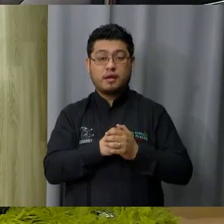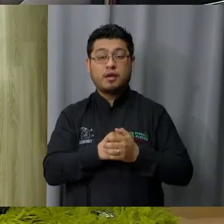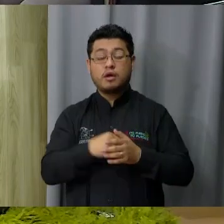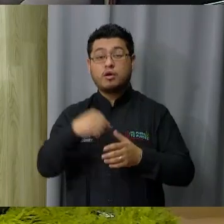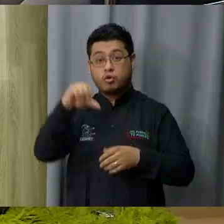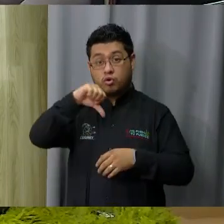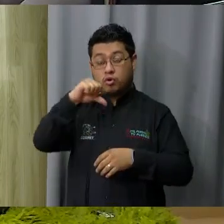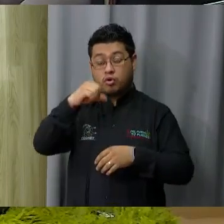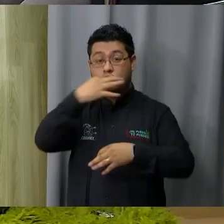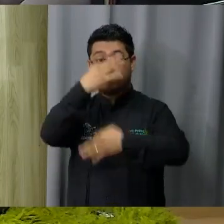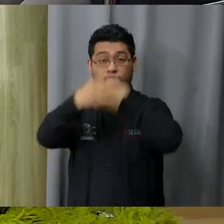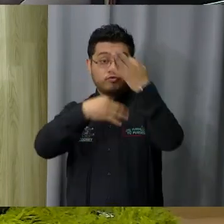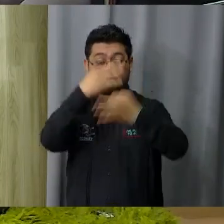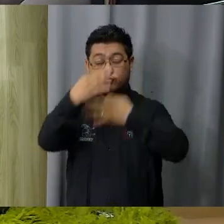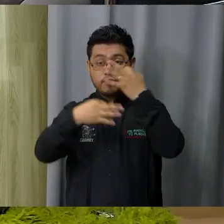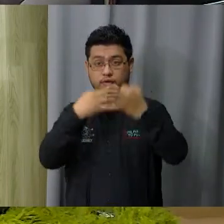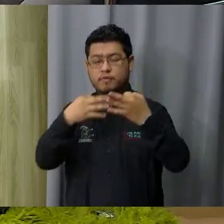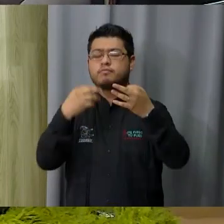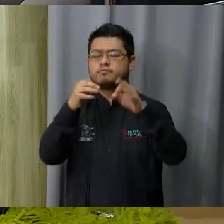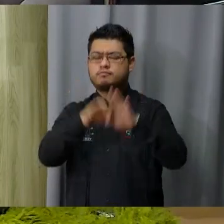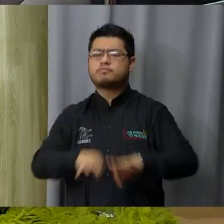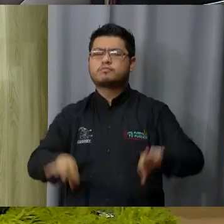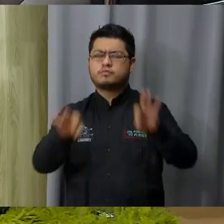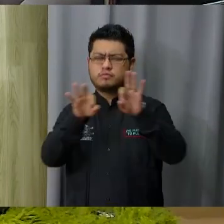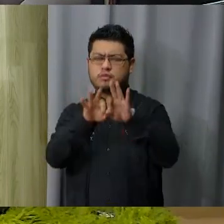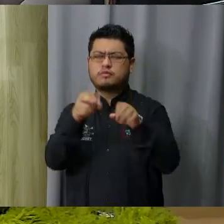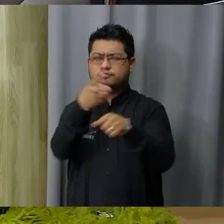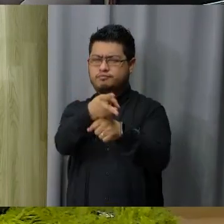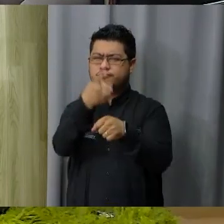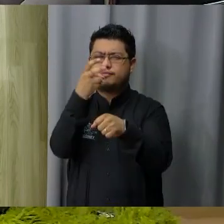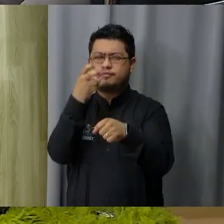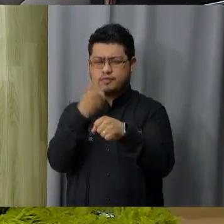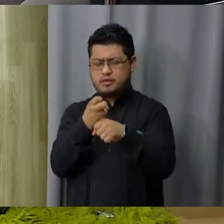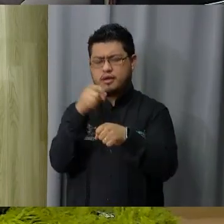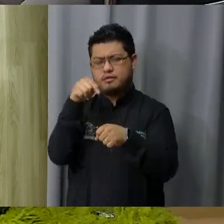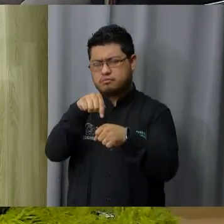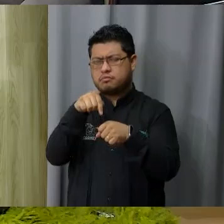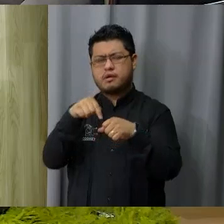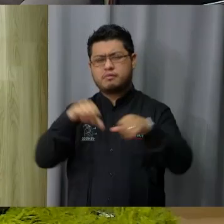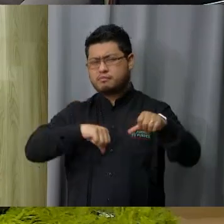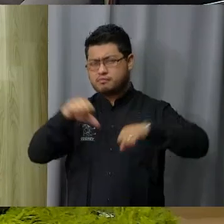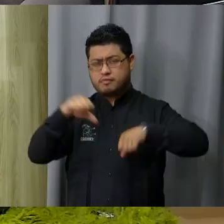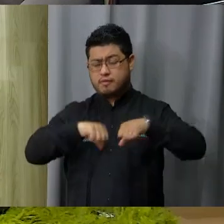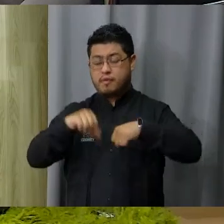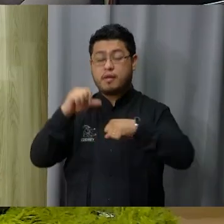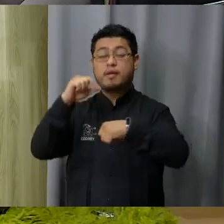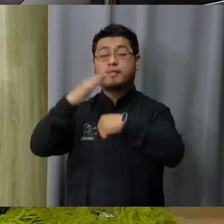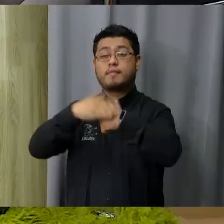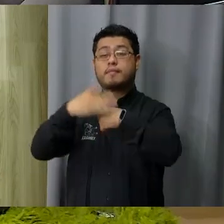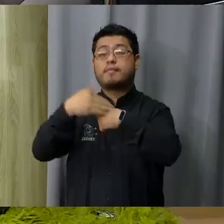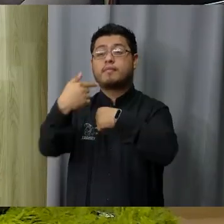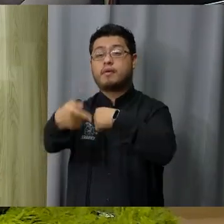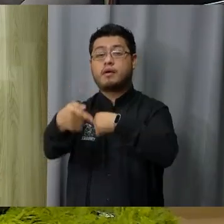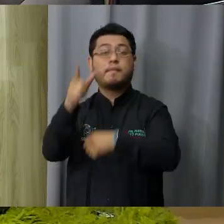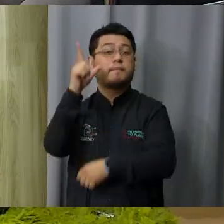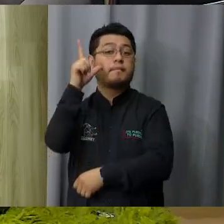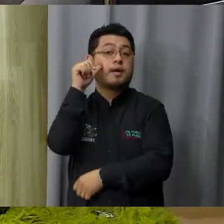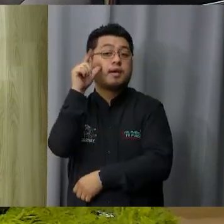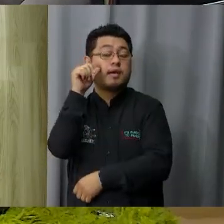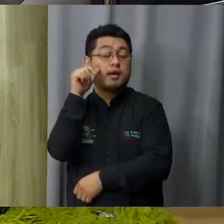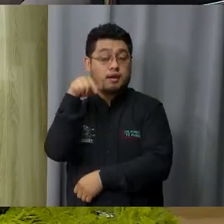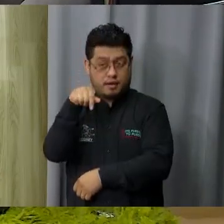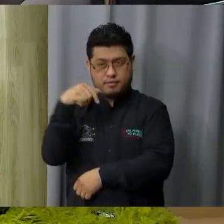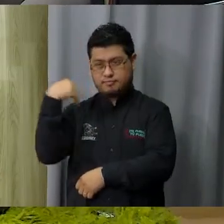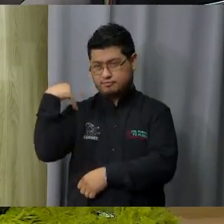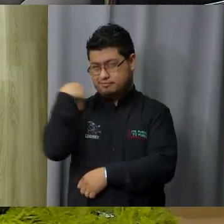más grandes, ¿no? Más emblemáticos de esta campaña, que es una pasarela inclusiva, ¿sí? Y